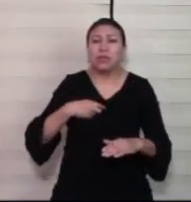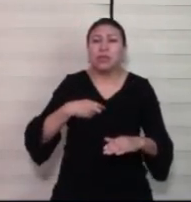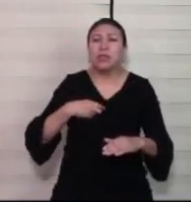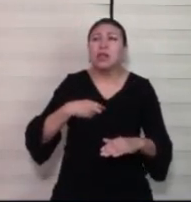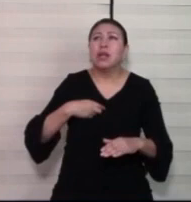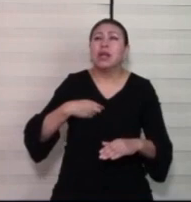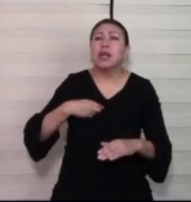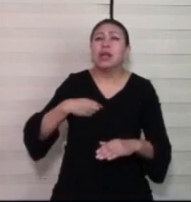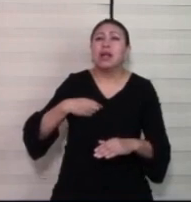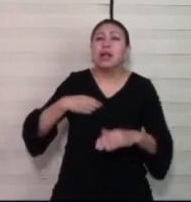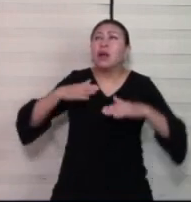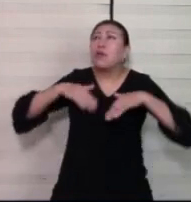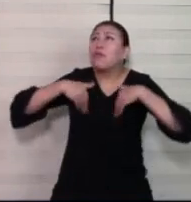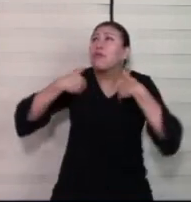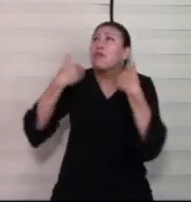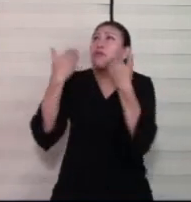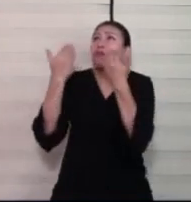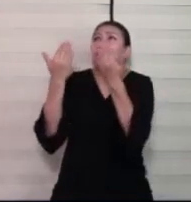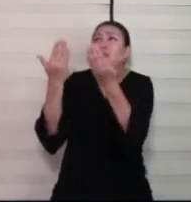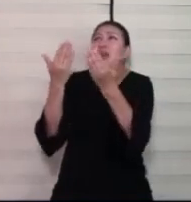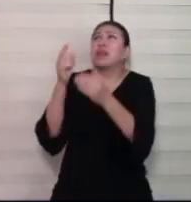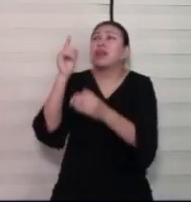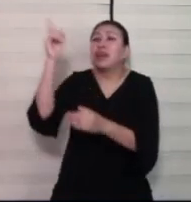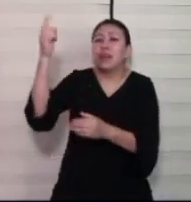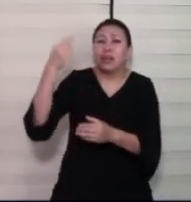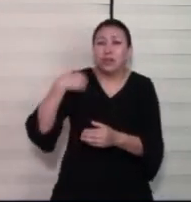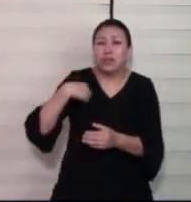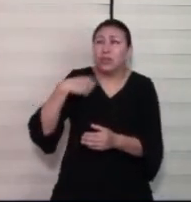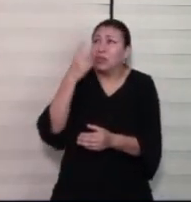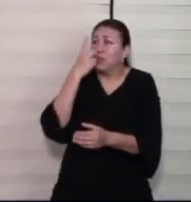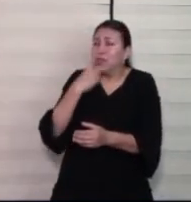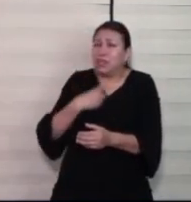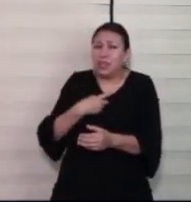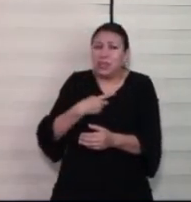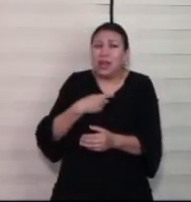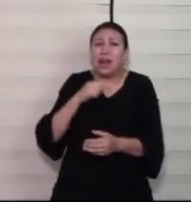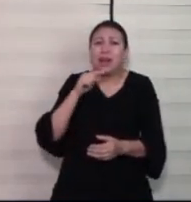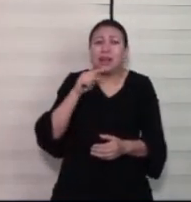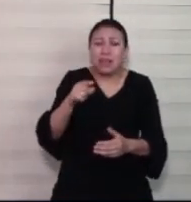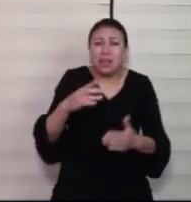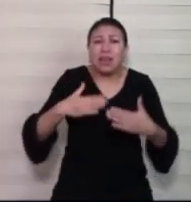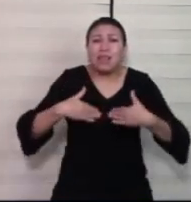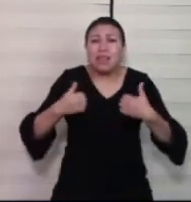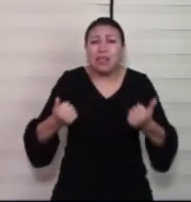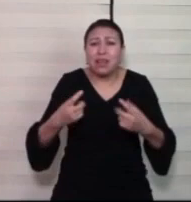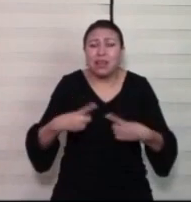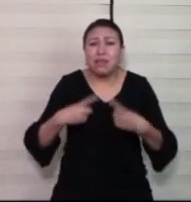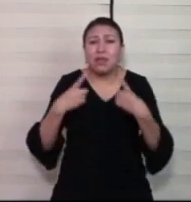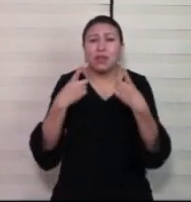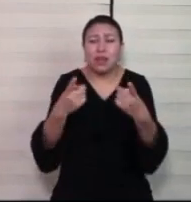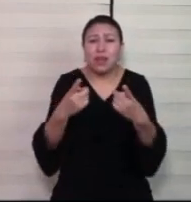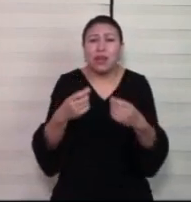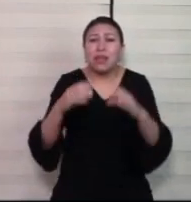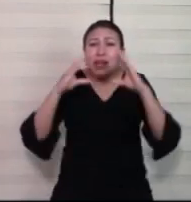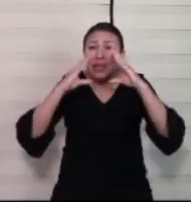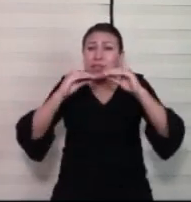de Dios. Te haré entender. Te enseñaré el camino por el que debes de